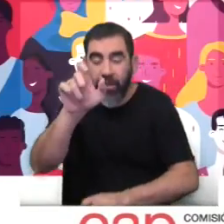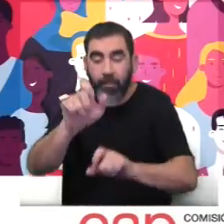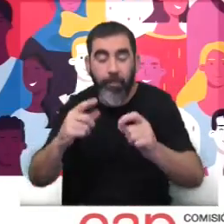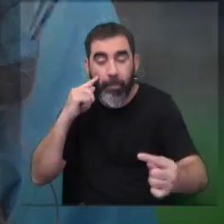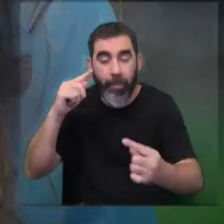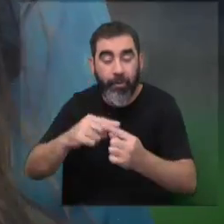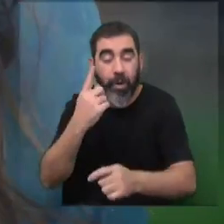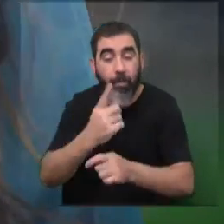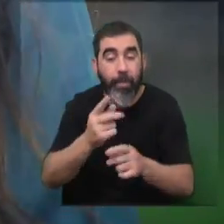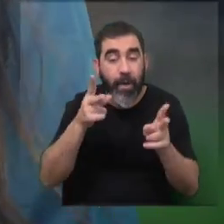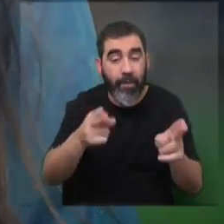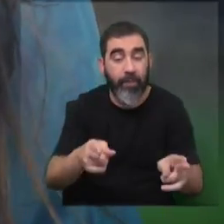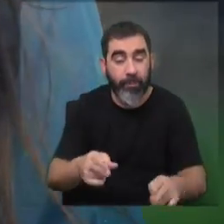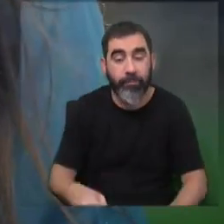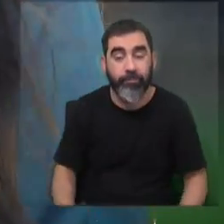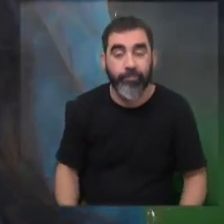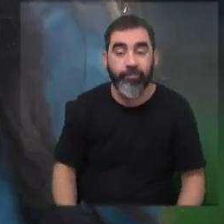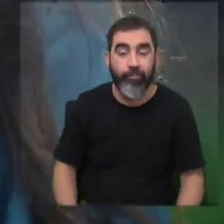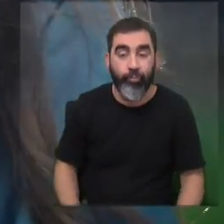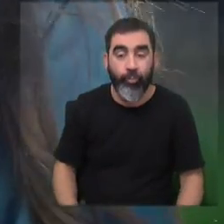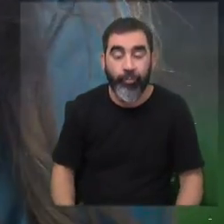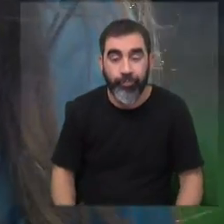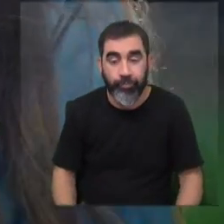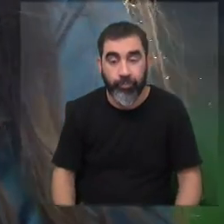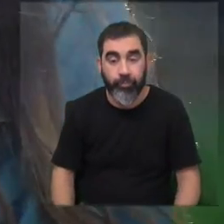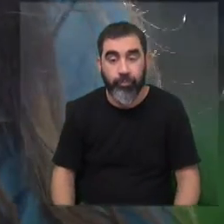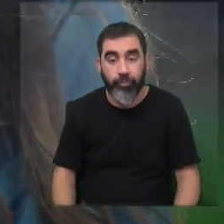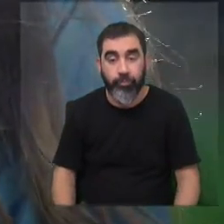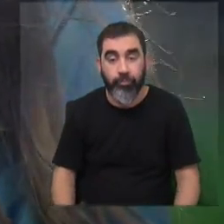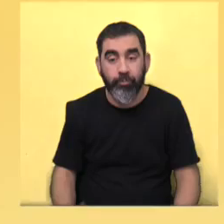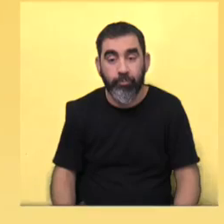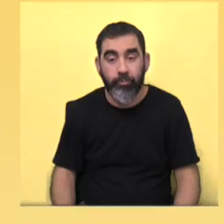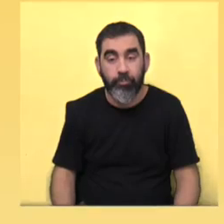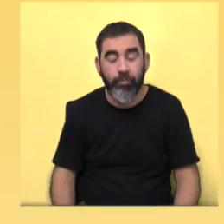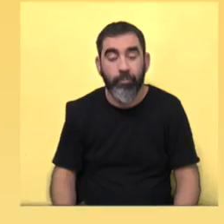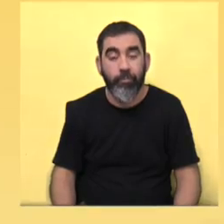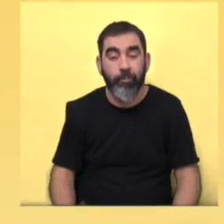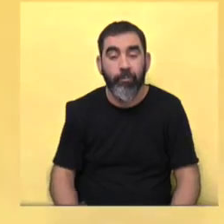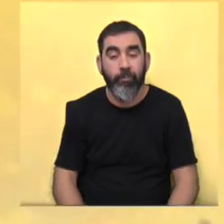primera etapa, que es la del cuestionario, así que les invitamos a participar.